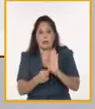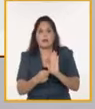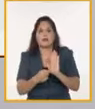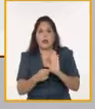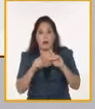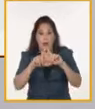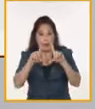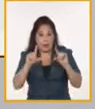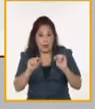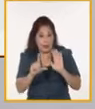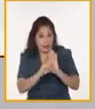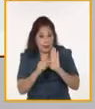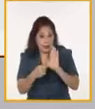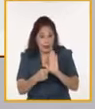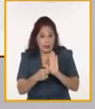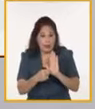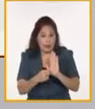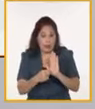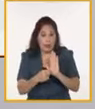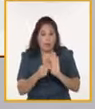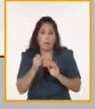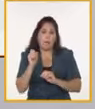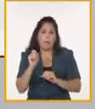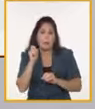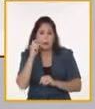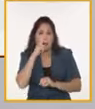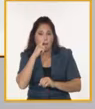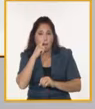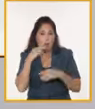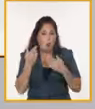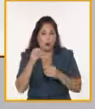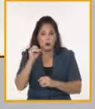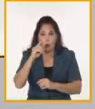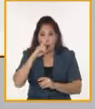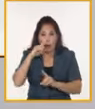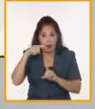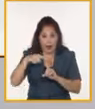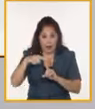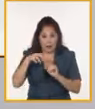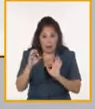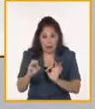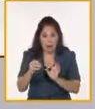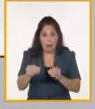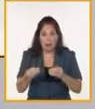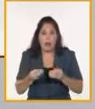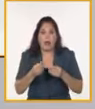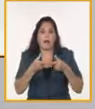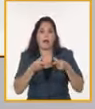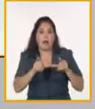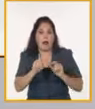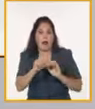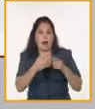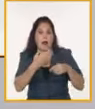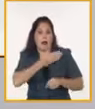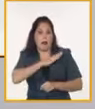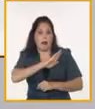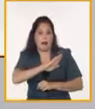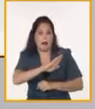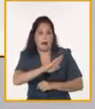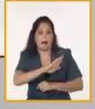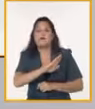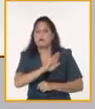cierre el proceso ese proceso cierra cuando la oficina Nacional de administración tributaria le le lo inscribe como contribuyente le